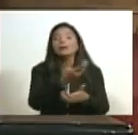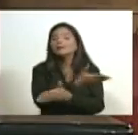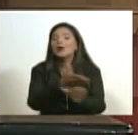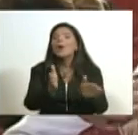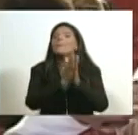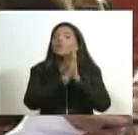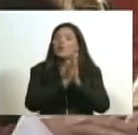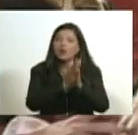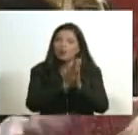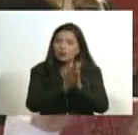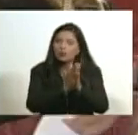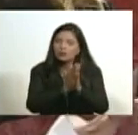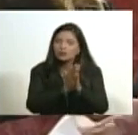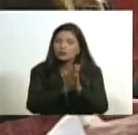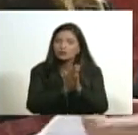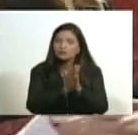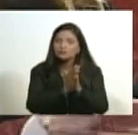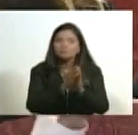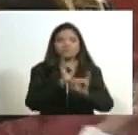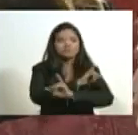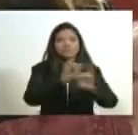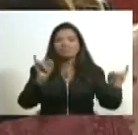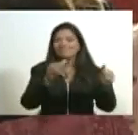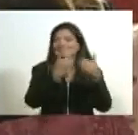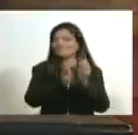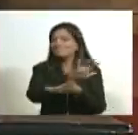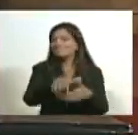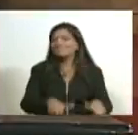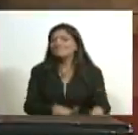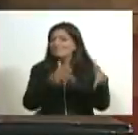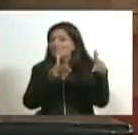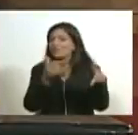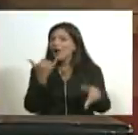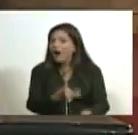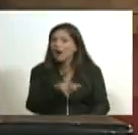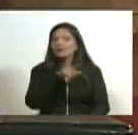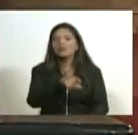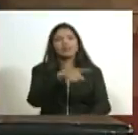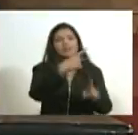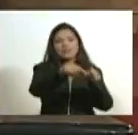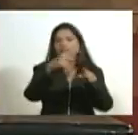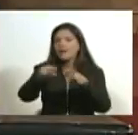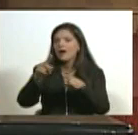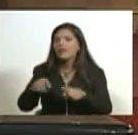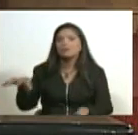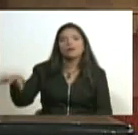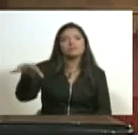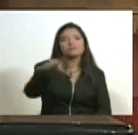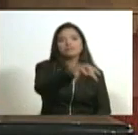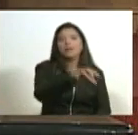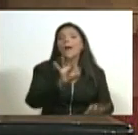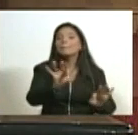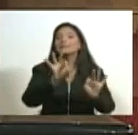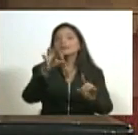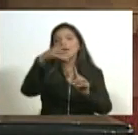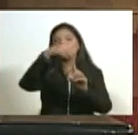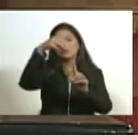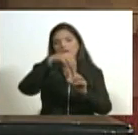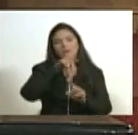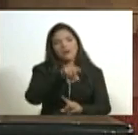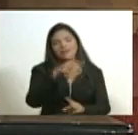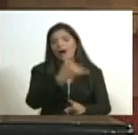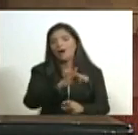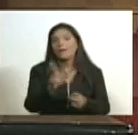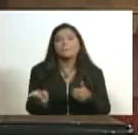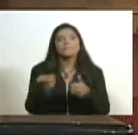desarmen y desactiven las bandas armadas que tienen en distintos lugares del país, particularmente en Altamira.